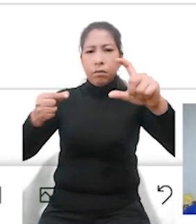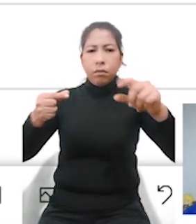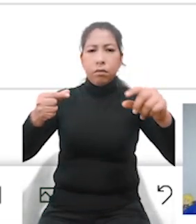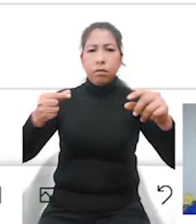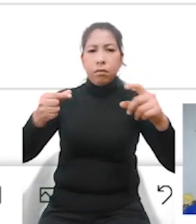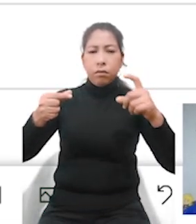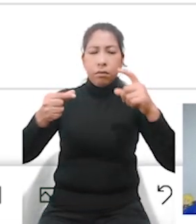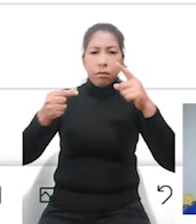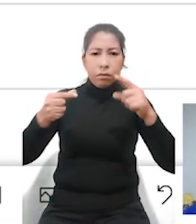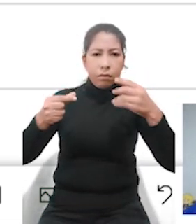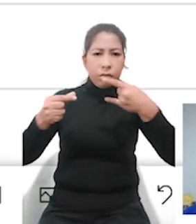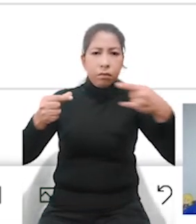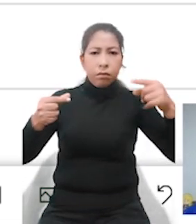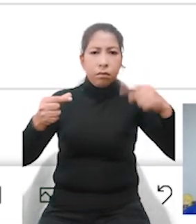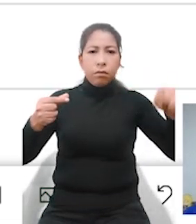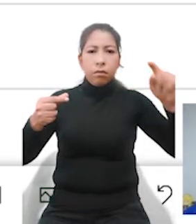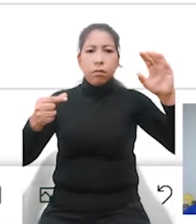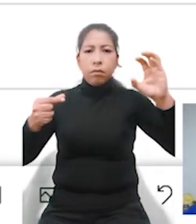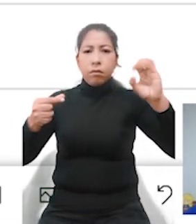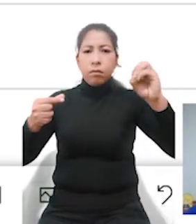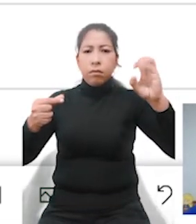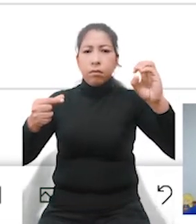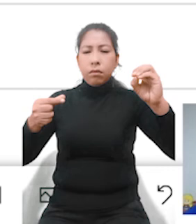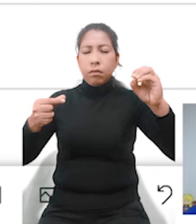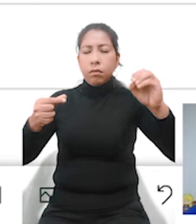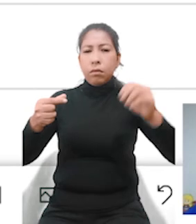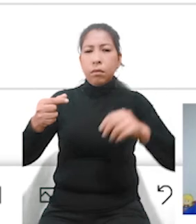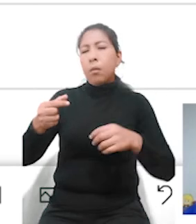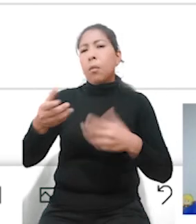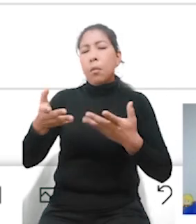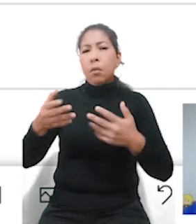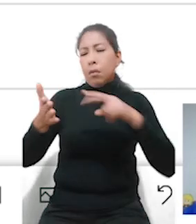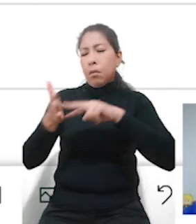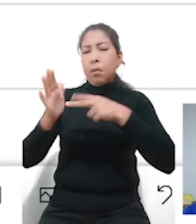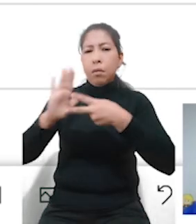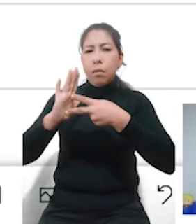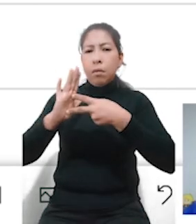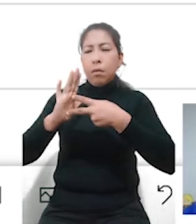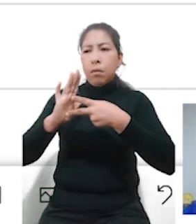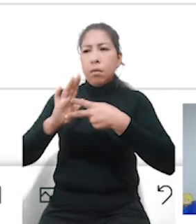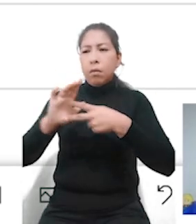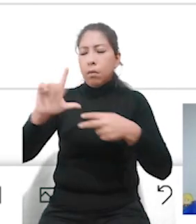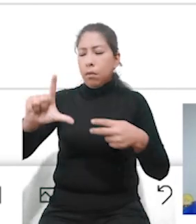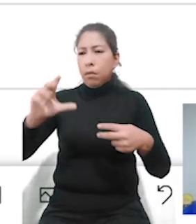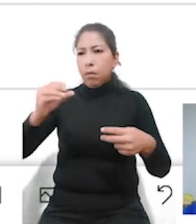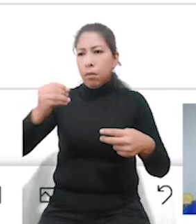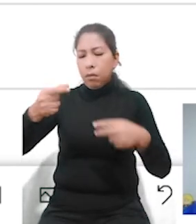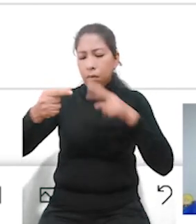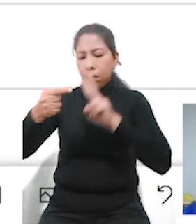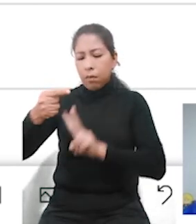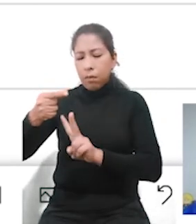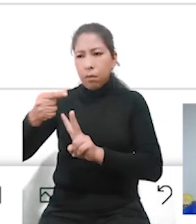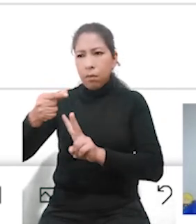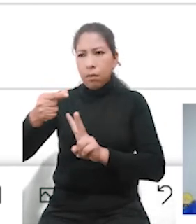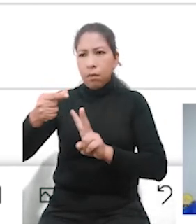es 1 menos 1, es decir, 0. Anotamos por definición de logaritmo entonces el argumento, logaritmo